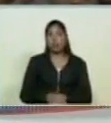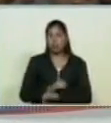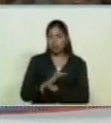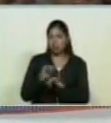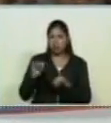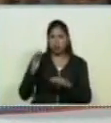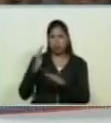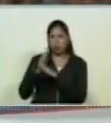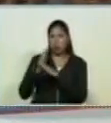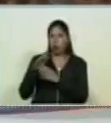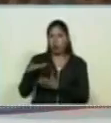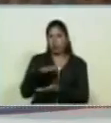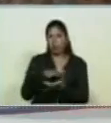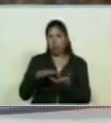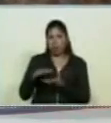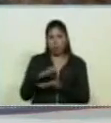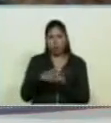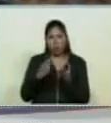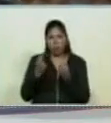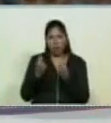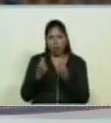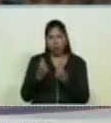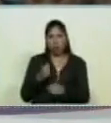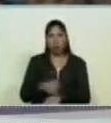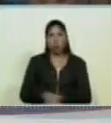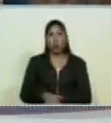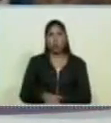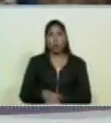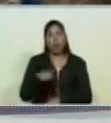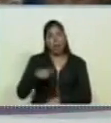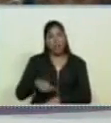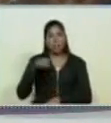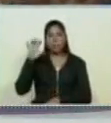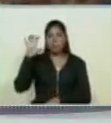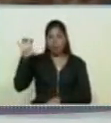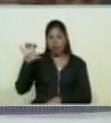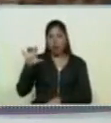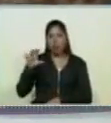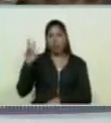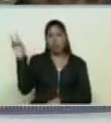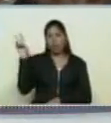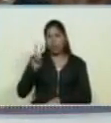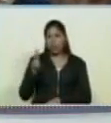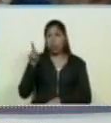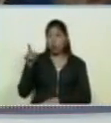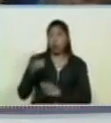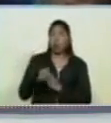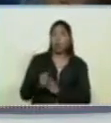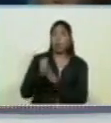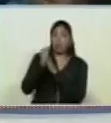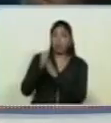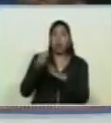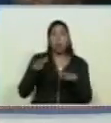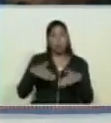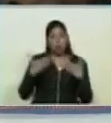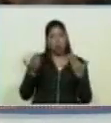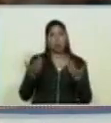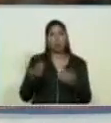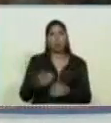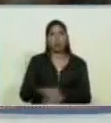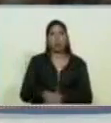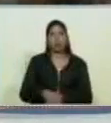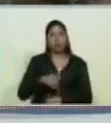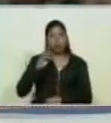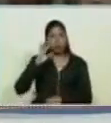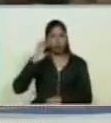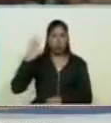económica y vamos a ser felices porque solo en esta patria, en la patria venezolana, en la que usted dirige, podemos hacer posible los